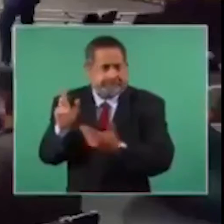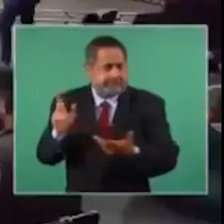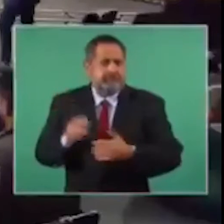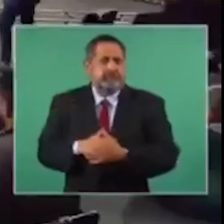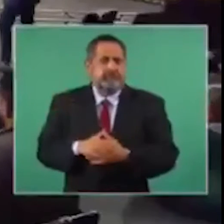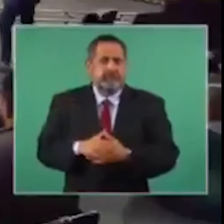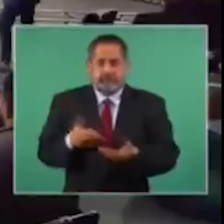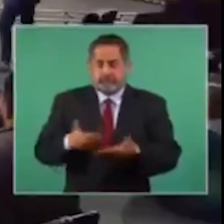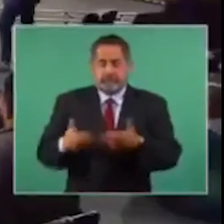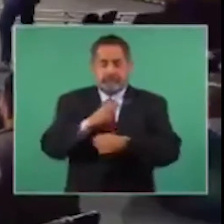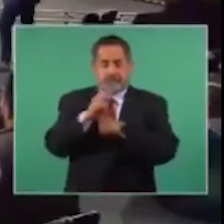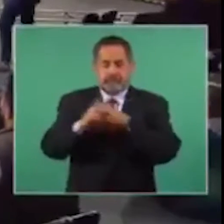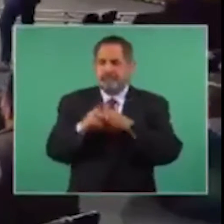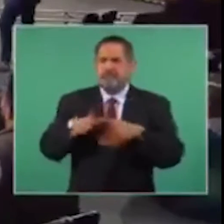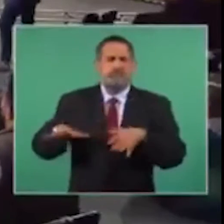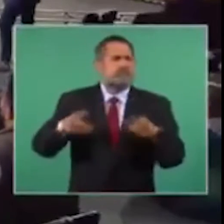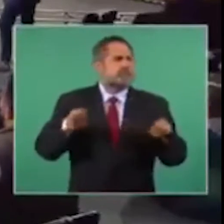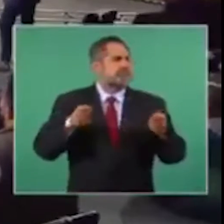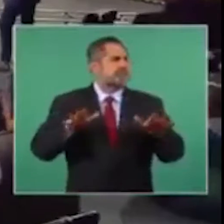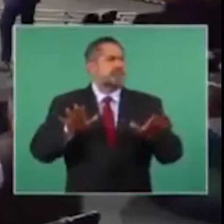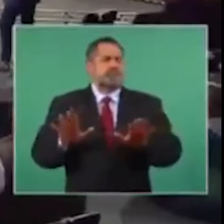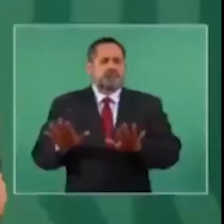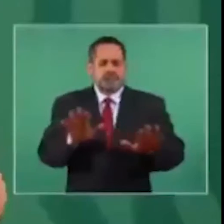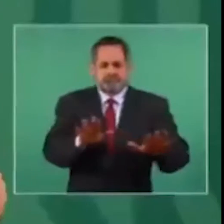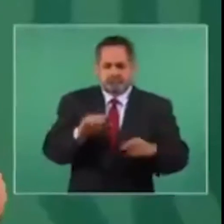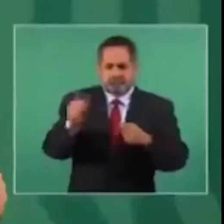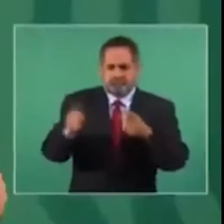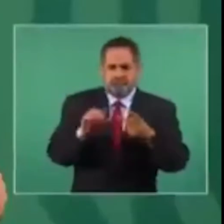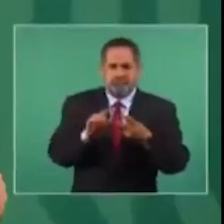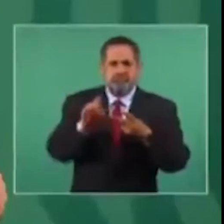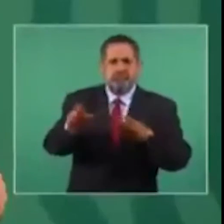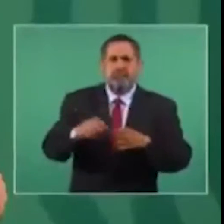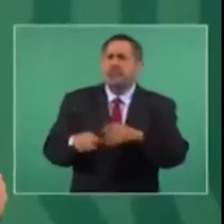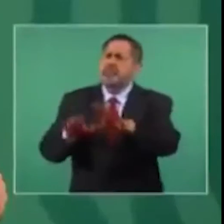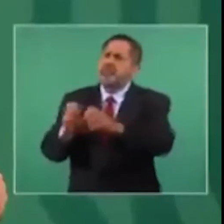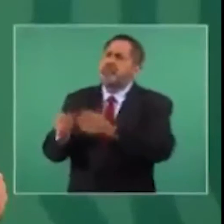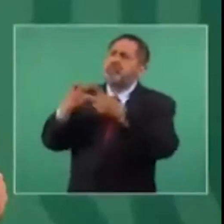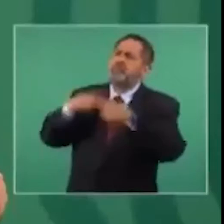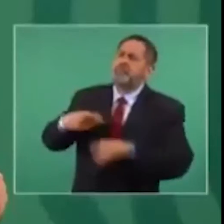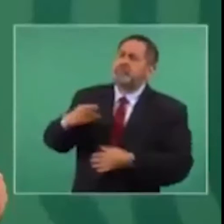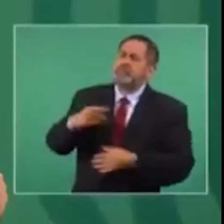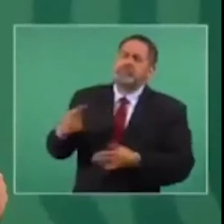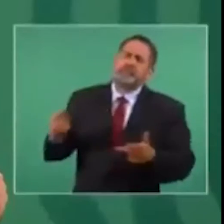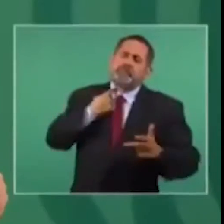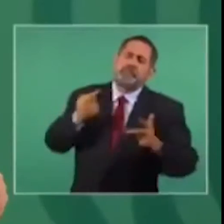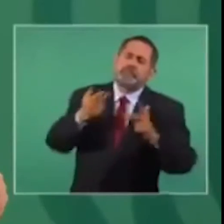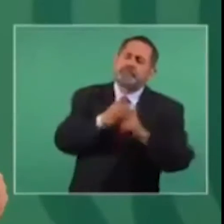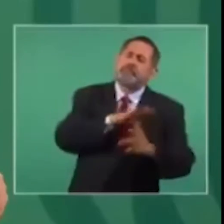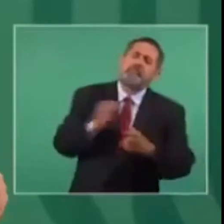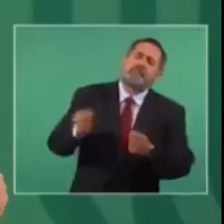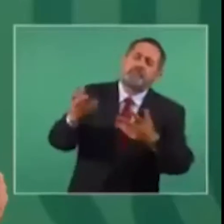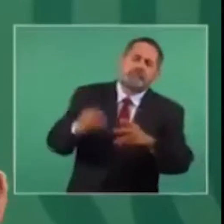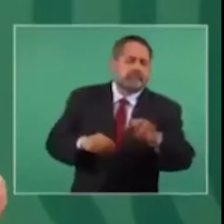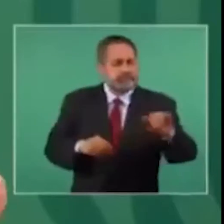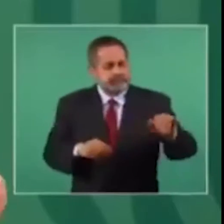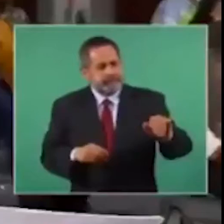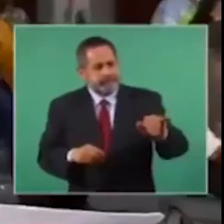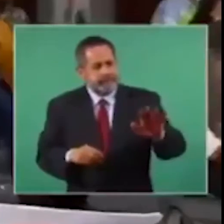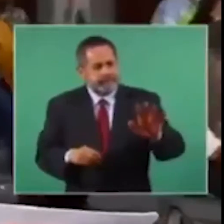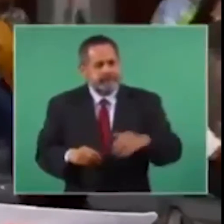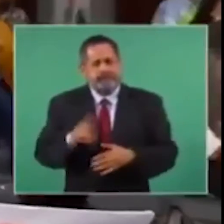En este país hay gobernabilidad. No, pero te voy a dar ¿cuántos otro candidatos dato. Le mataron, señor presidente? Sí.